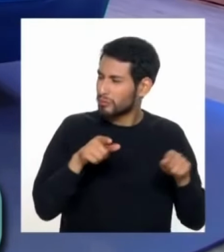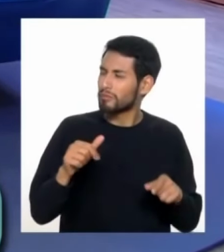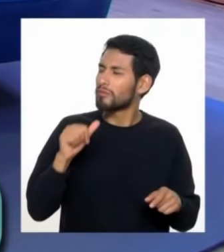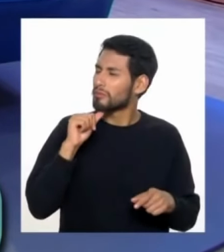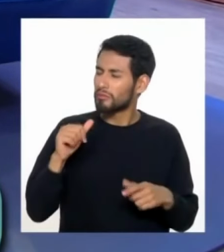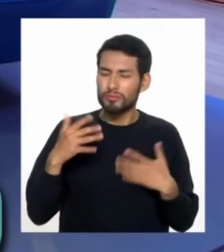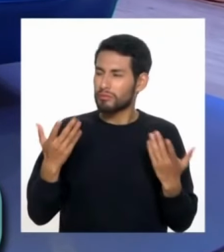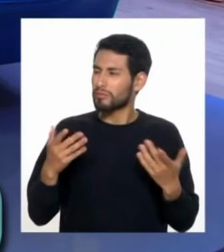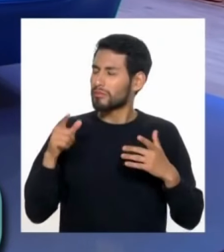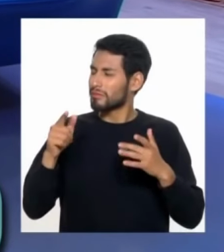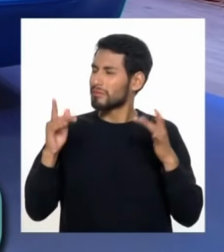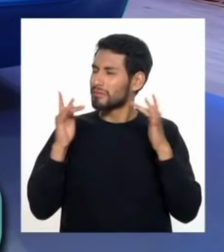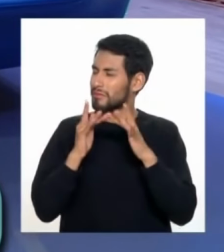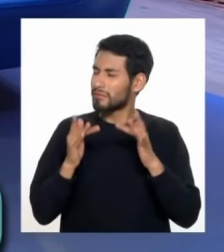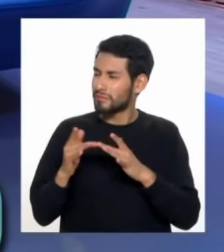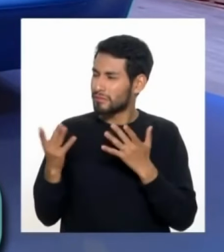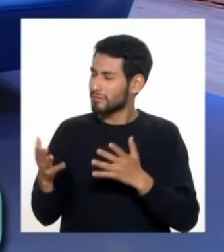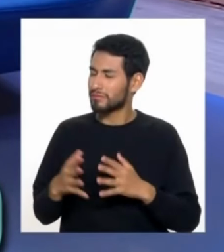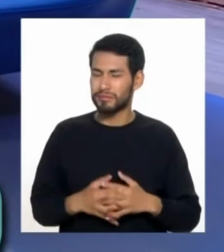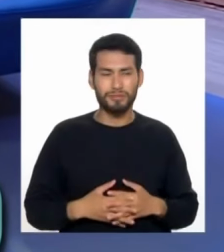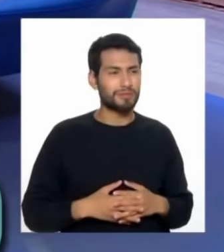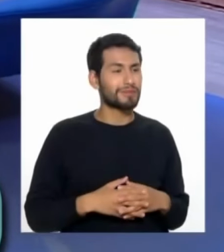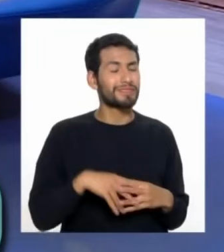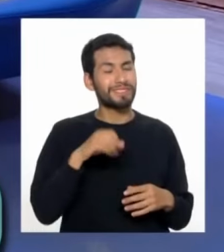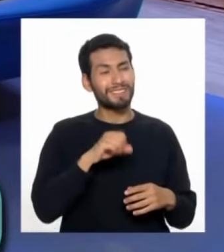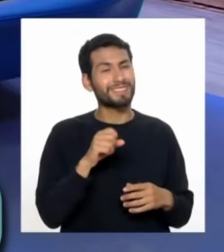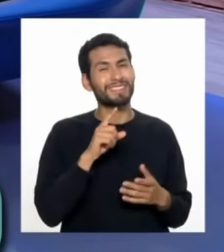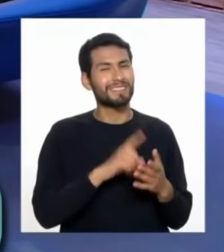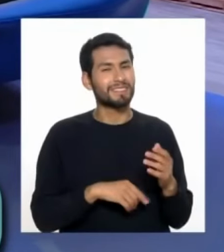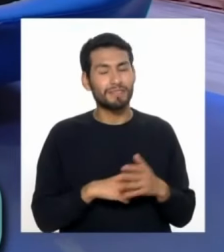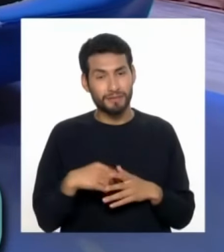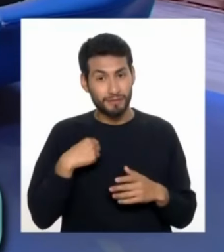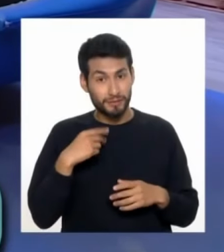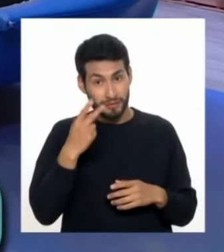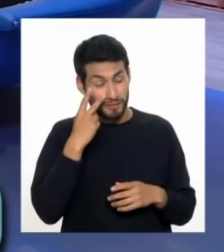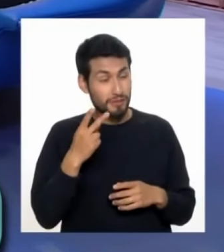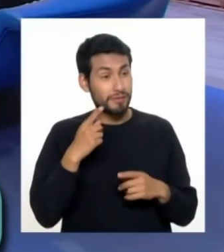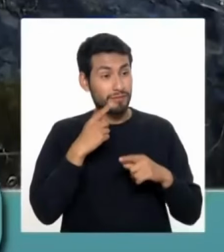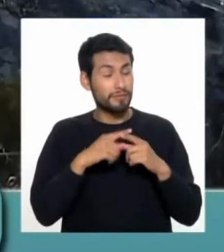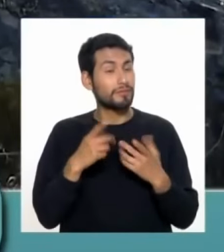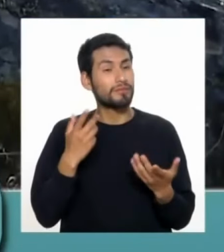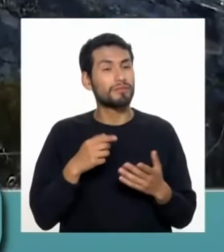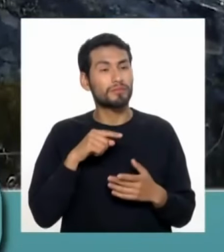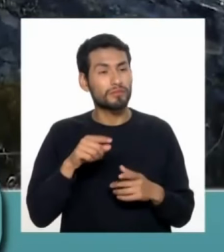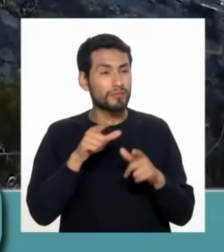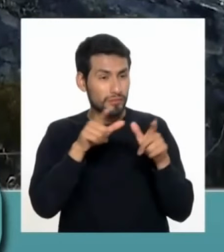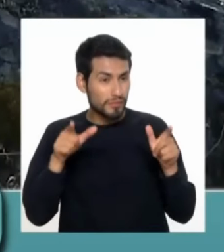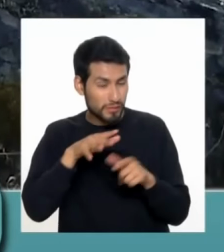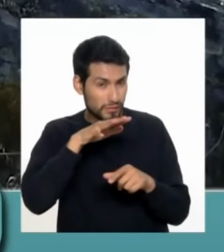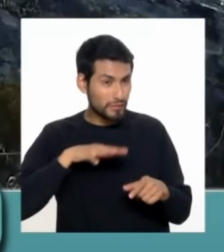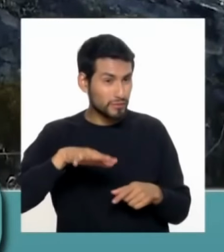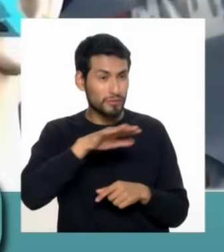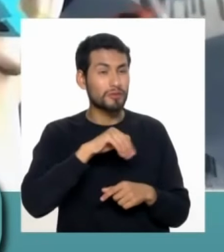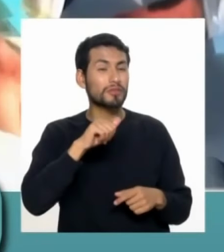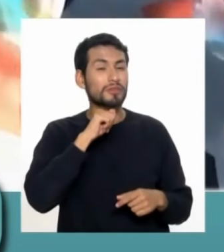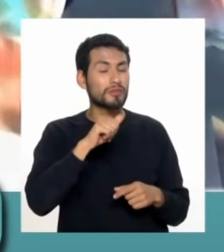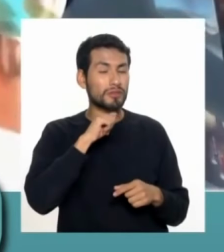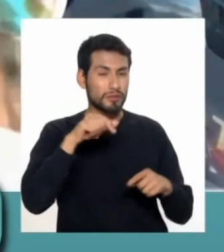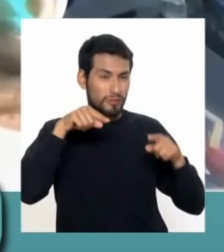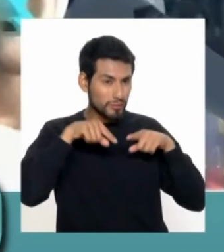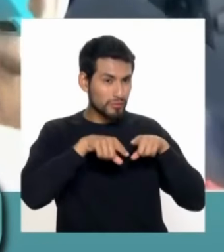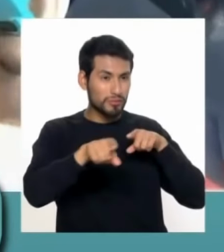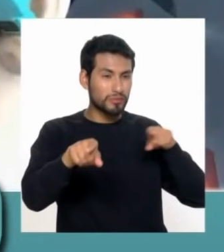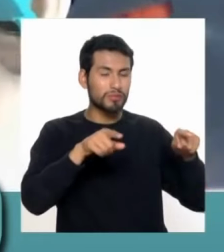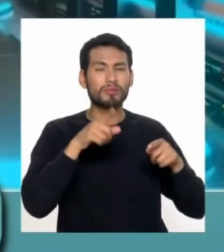aún no llegan esta digitalización? Claro, ahí hay que diferenciar justamente por cada ámbito geográfico que todavía no está siendo abarcado, ¿no?